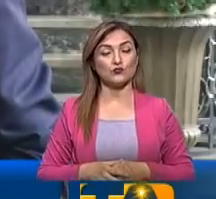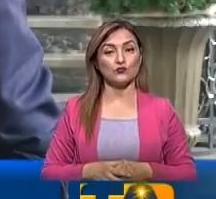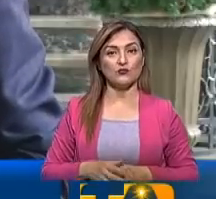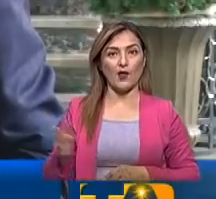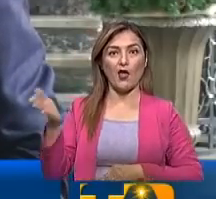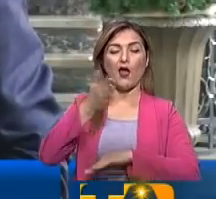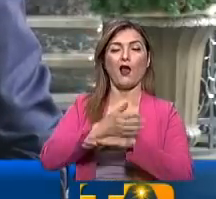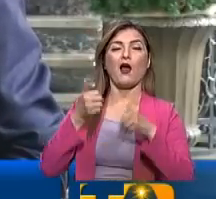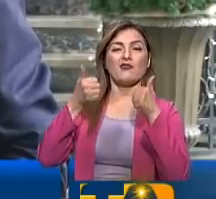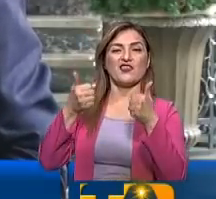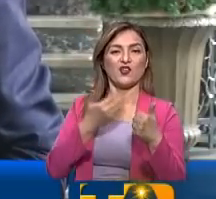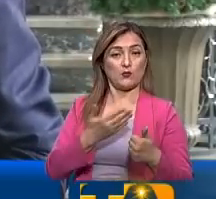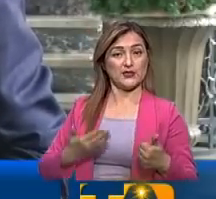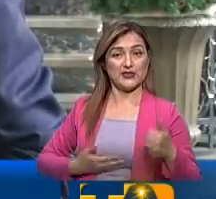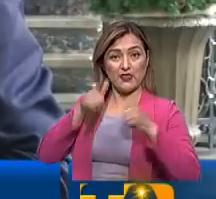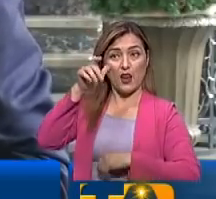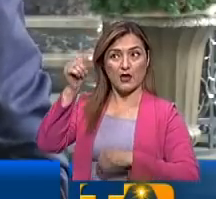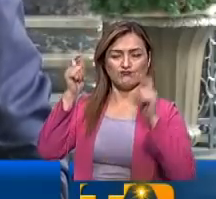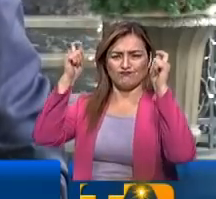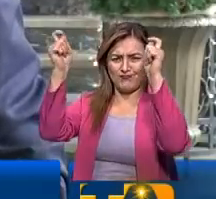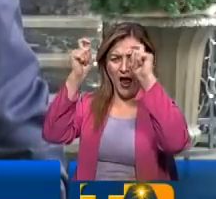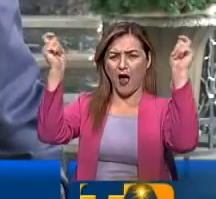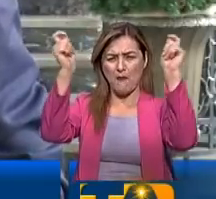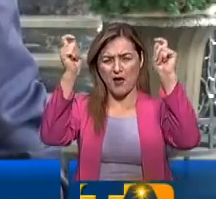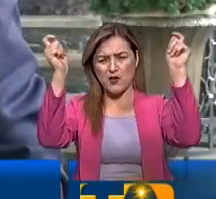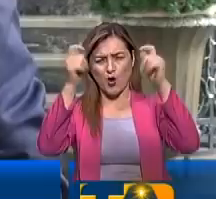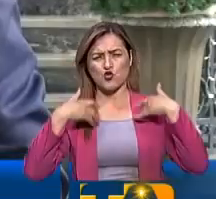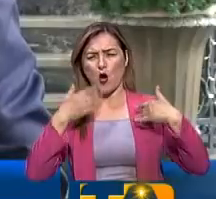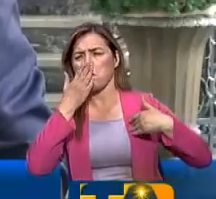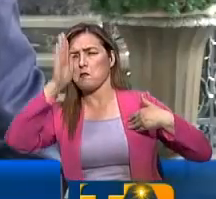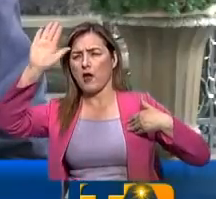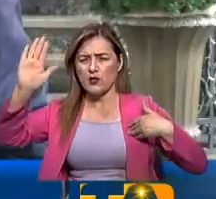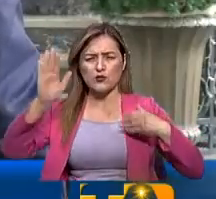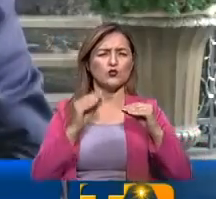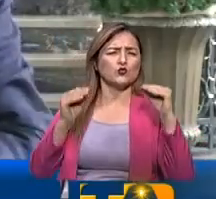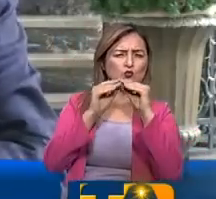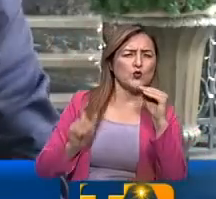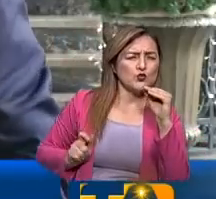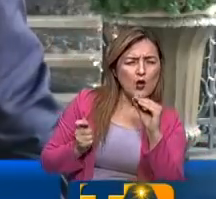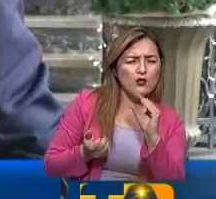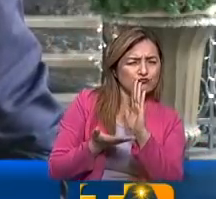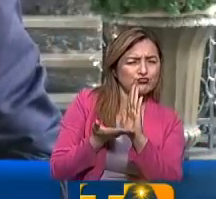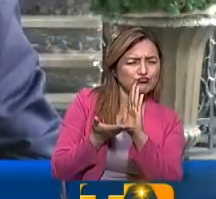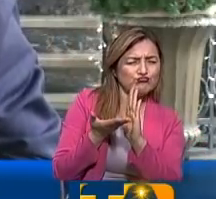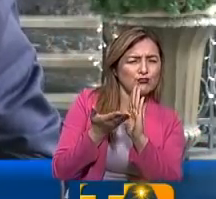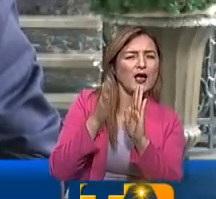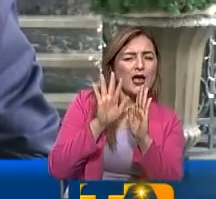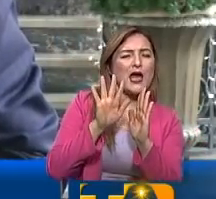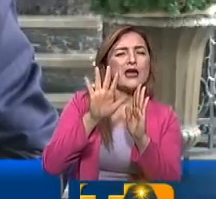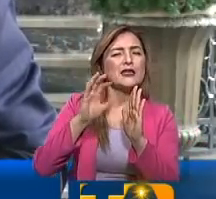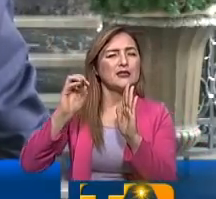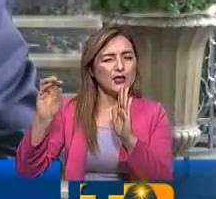de campaña que hizo Guillermo Lasso cuando era candidato a la presidencia de la República. Hay opiniones